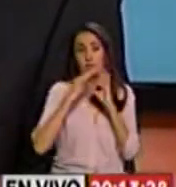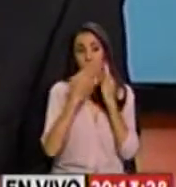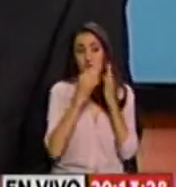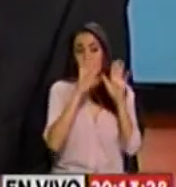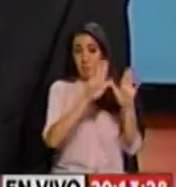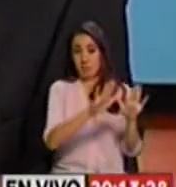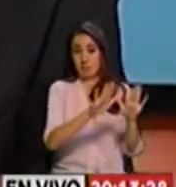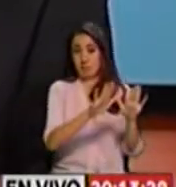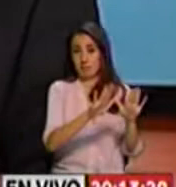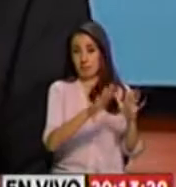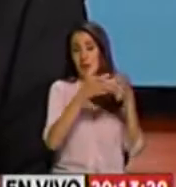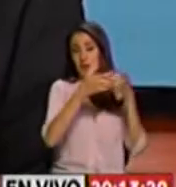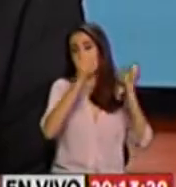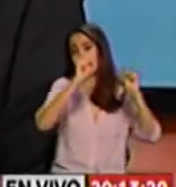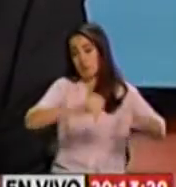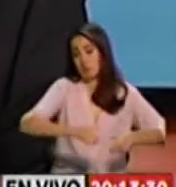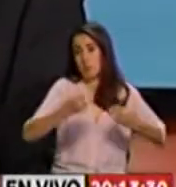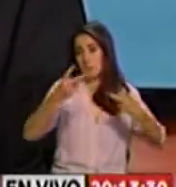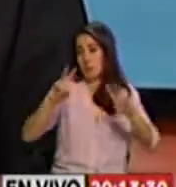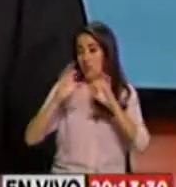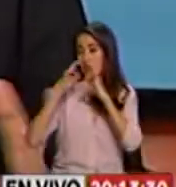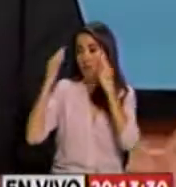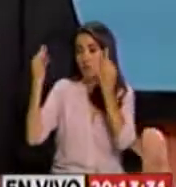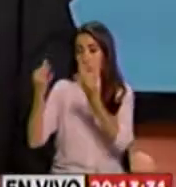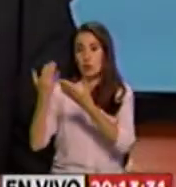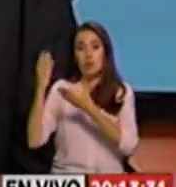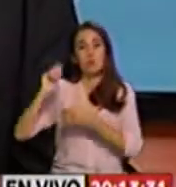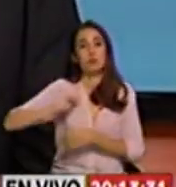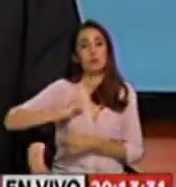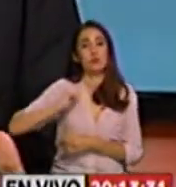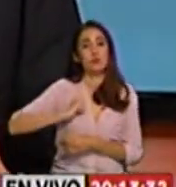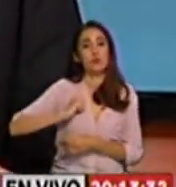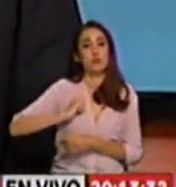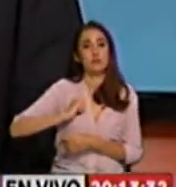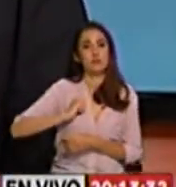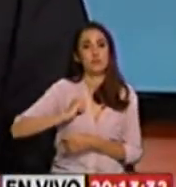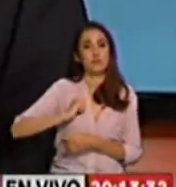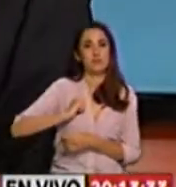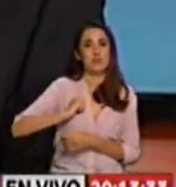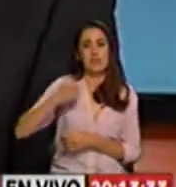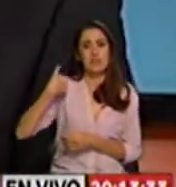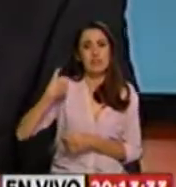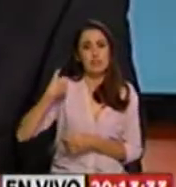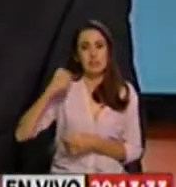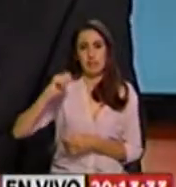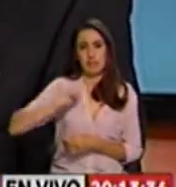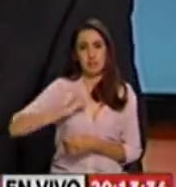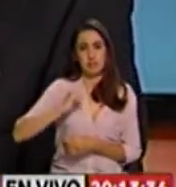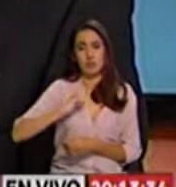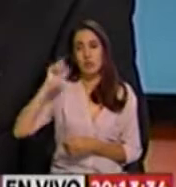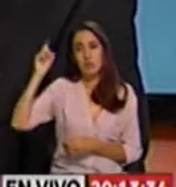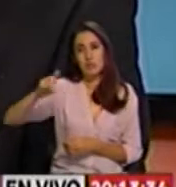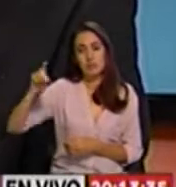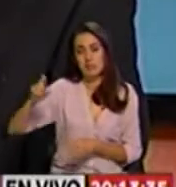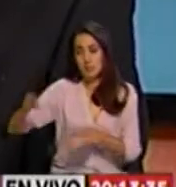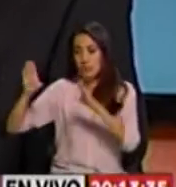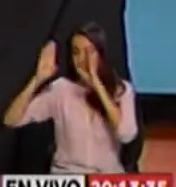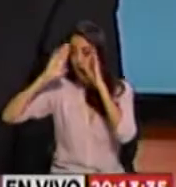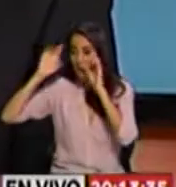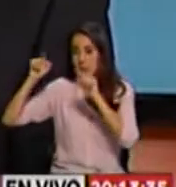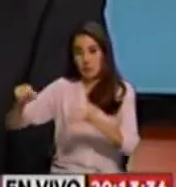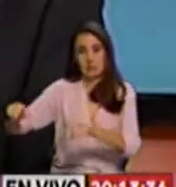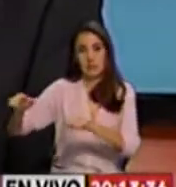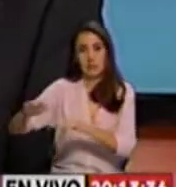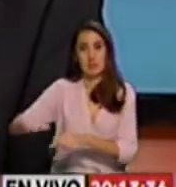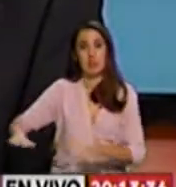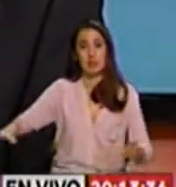determinados miembros y tiene un sueldo, tiene una entrada anual. Tiene que, basando en las necesidades más importantes,